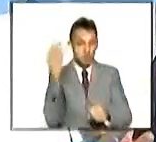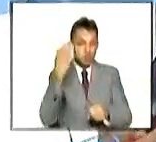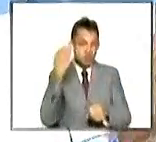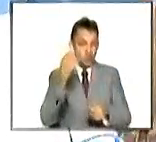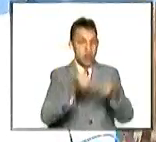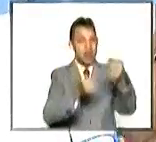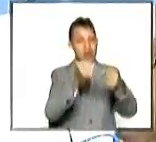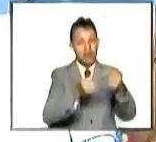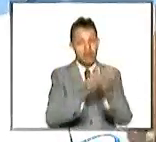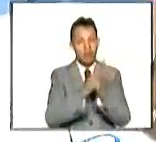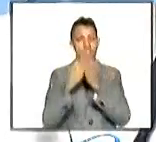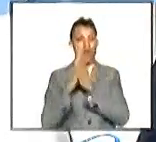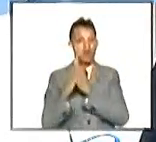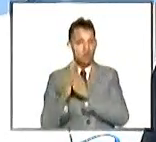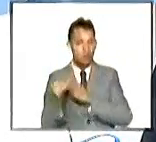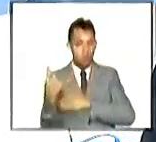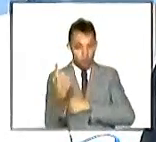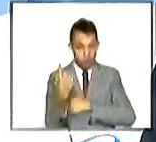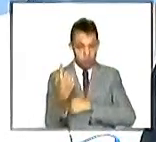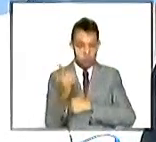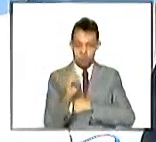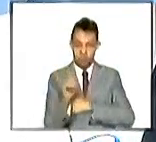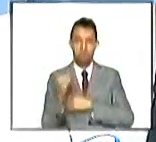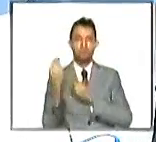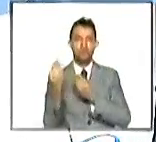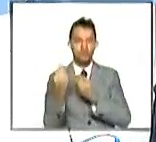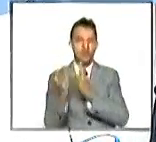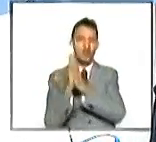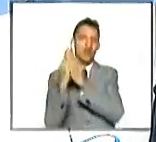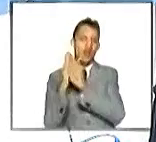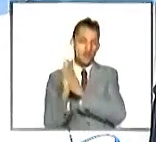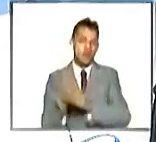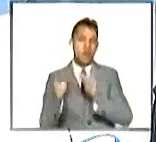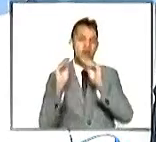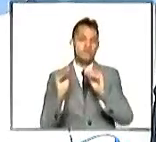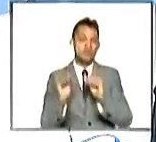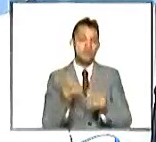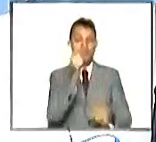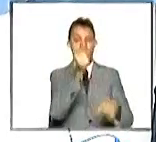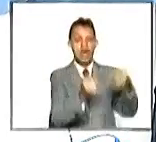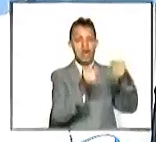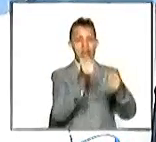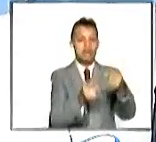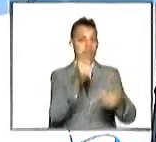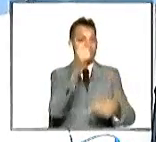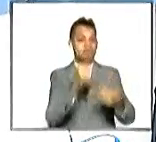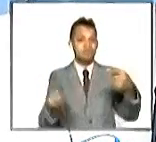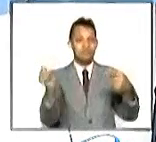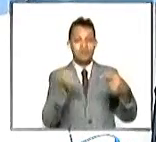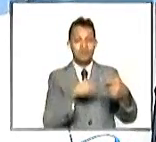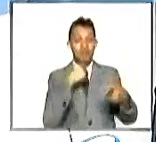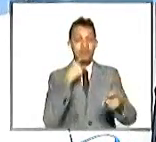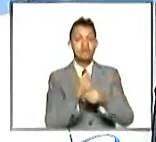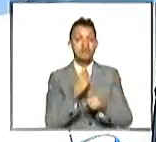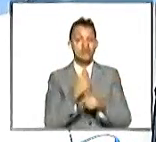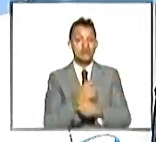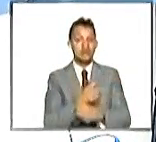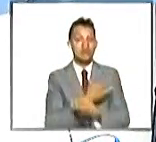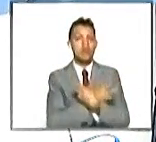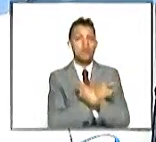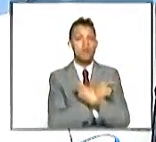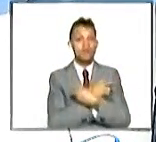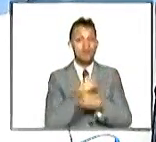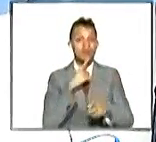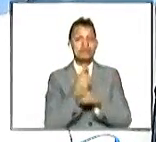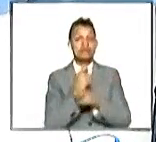miles de libros, no en uno, ni me lo inventé yo. Pero la leche no es un tratamiento para la osteoporosis.